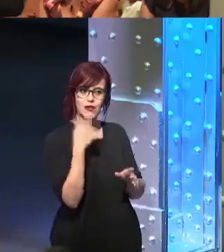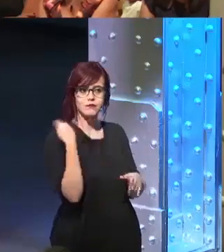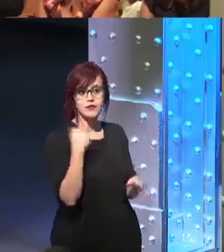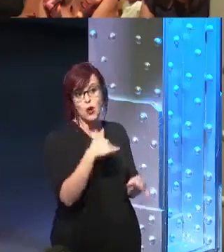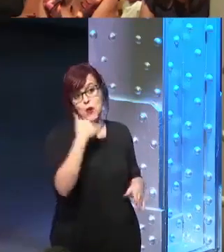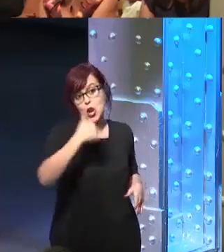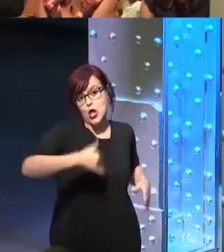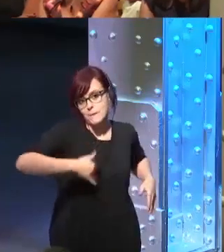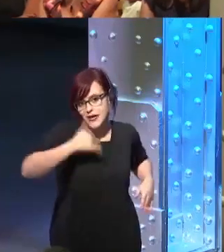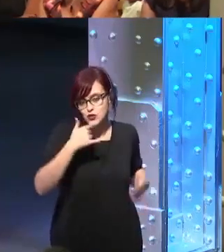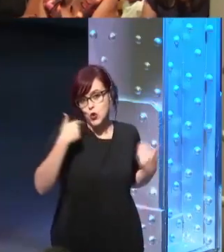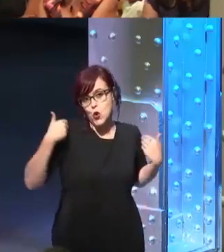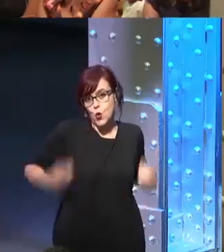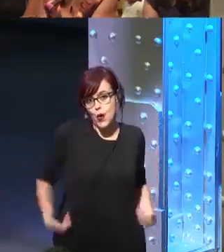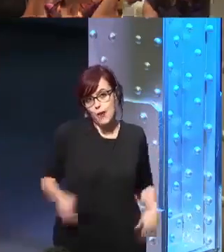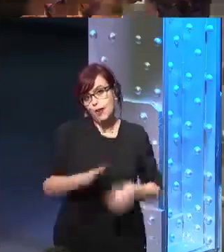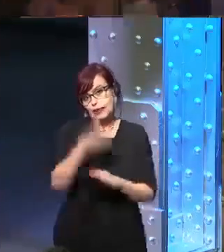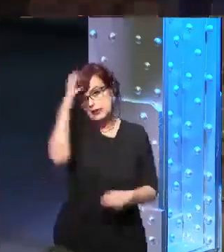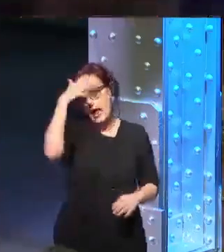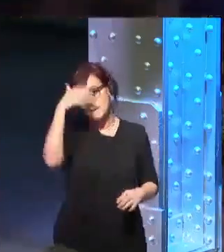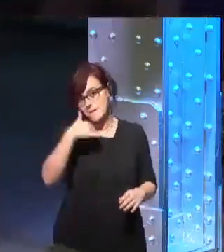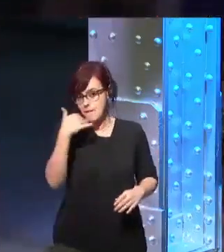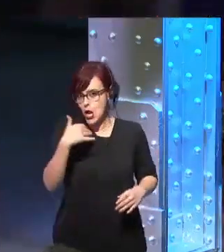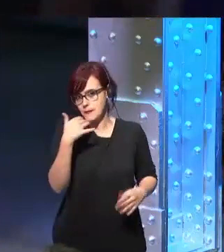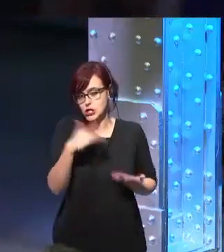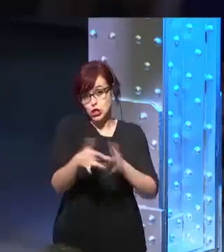no reprodujeron el cuerpo de Donald Trump.